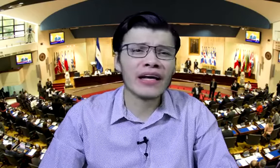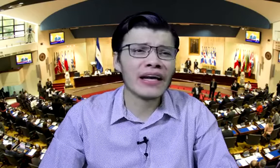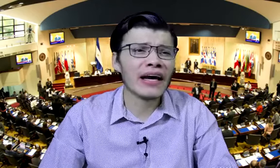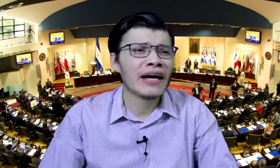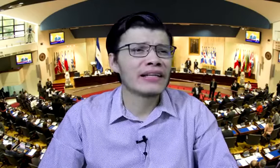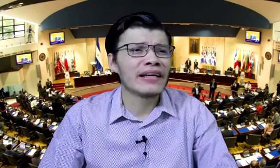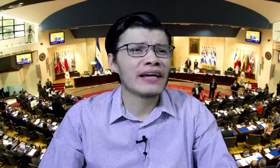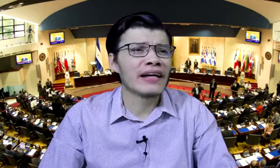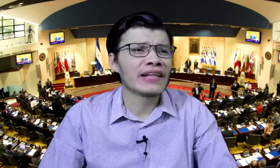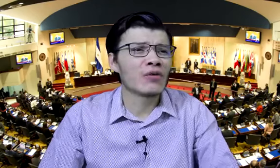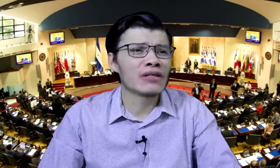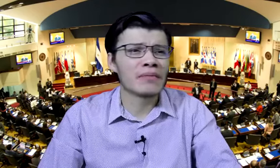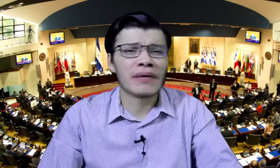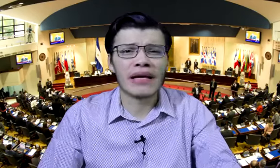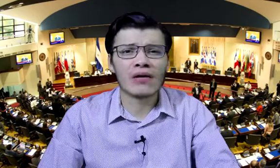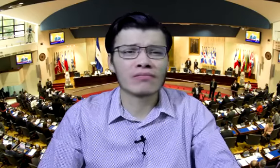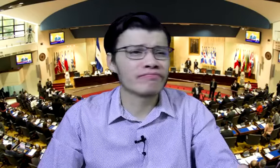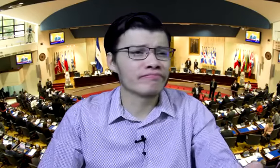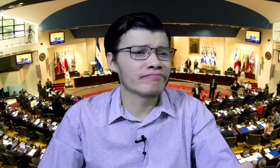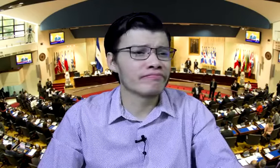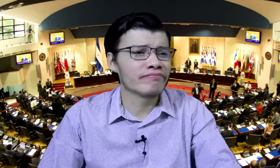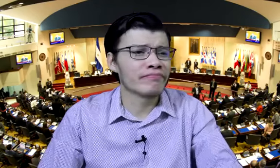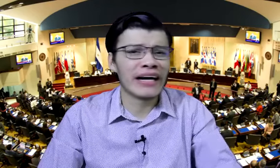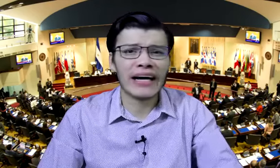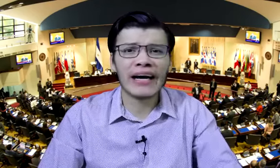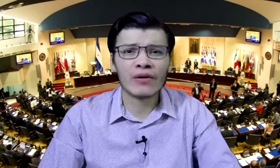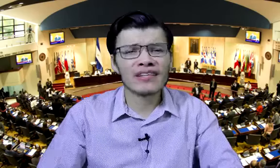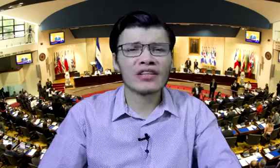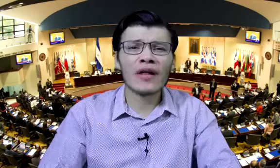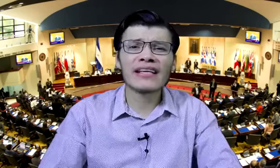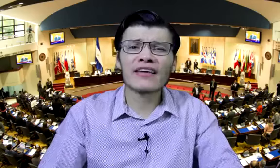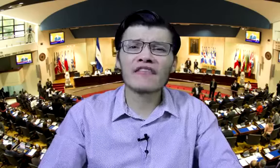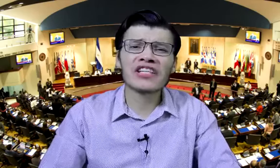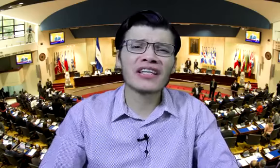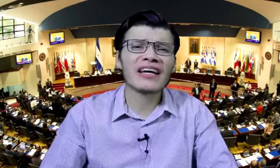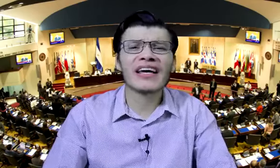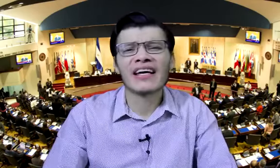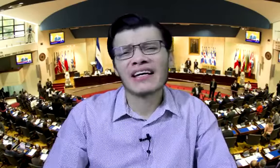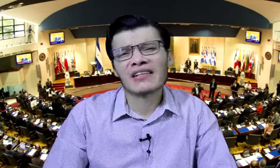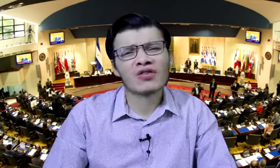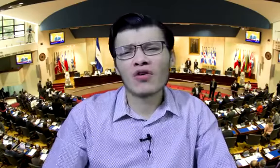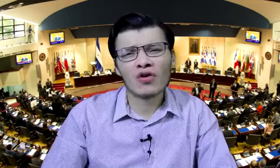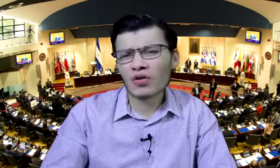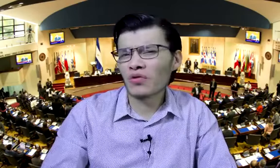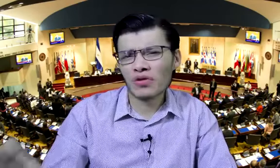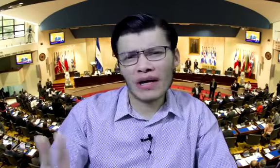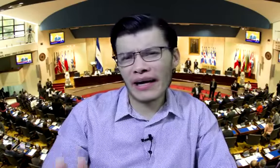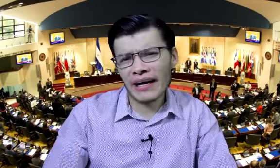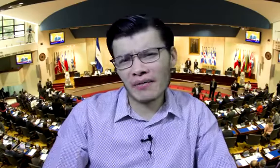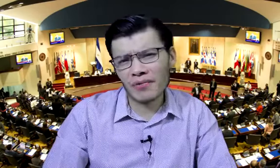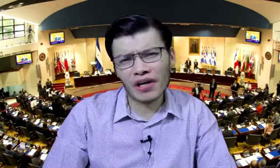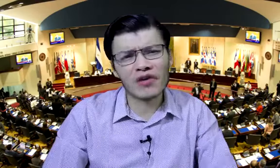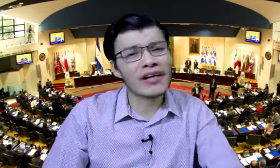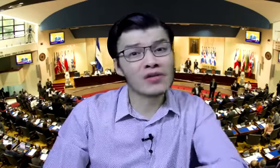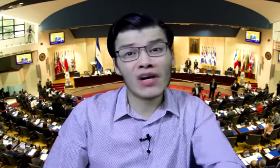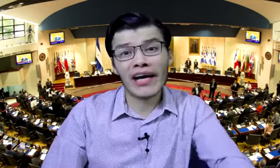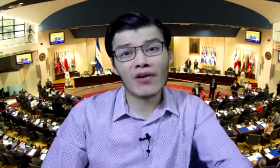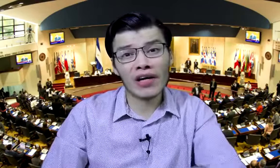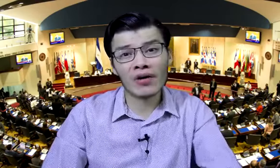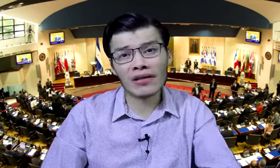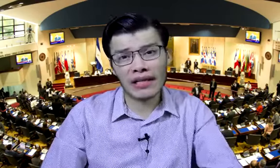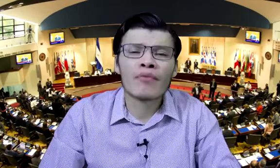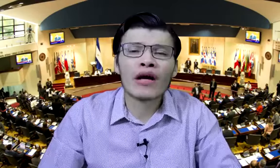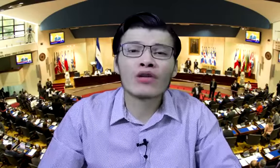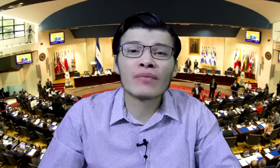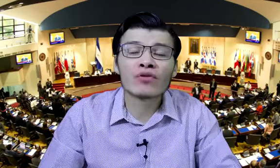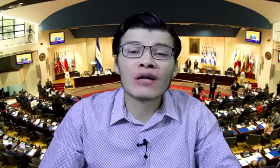de Beltrambonía, del taco así empeinado marero. De todas estas fichitas que solo los dundos les creen porque yo a eso no les